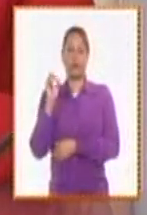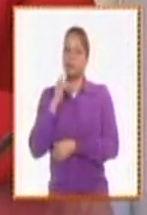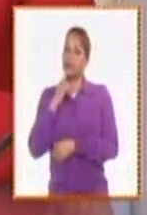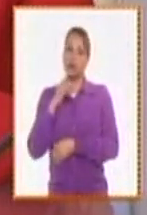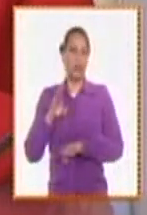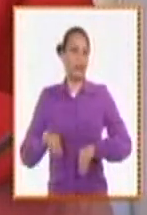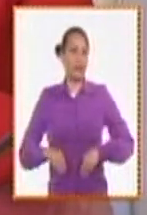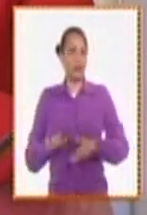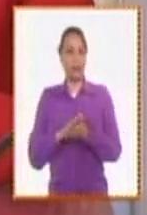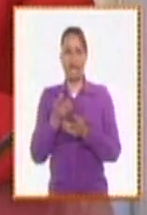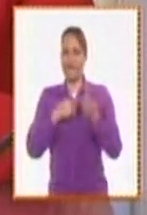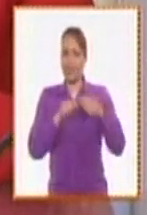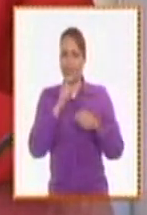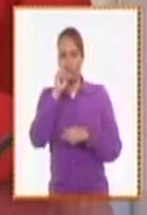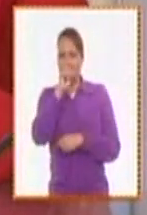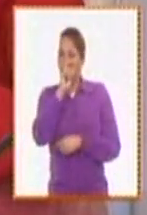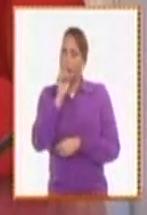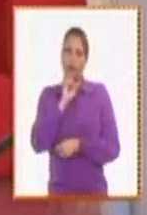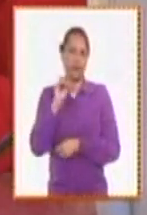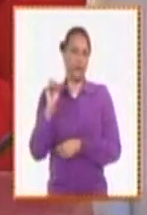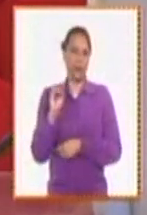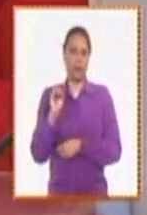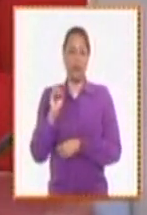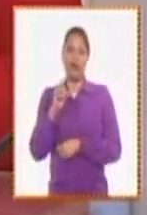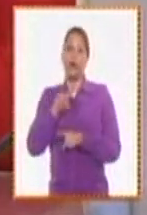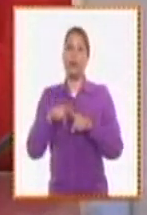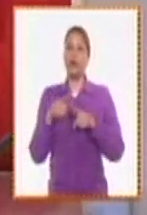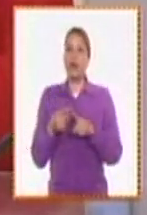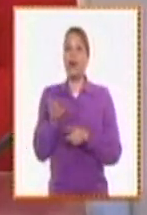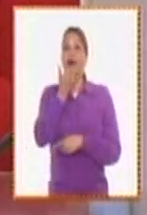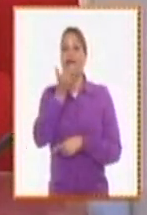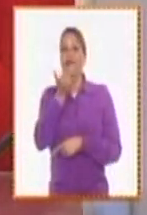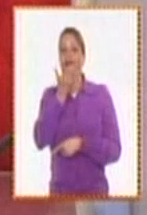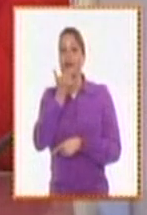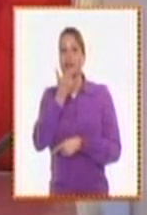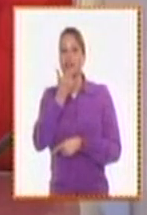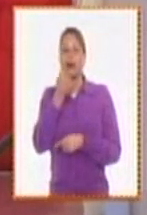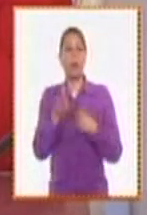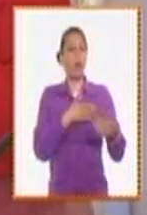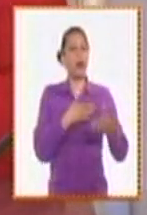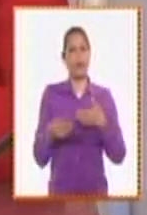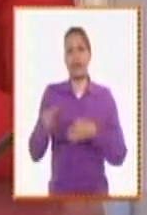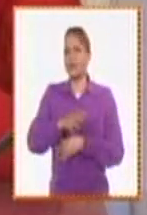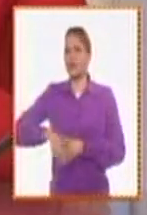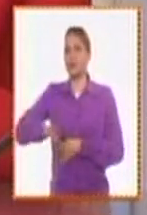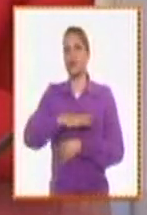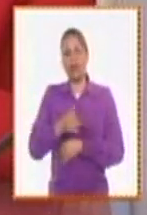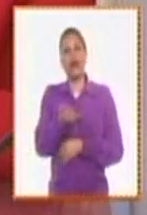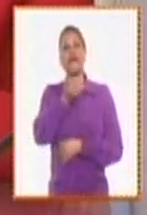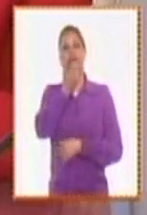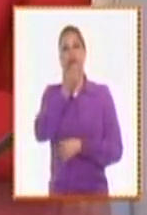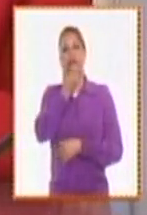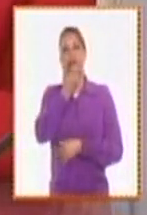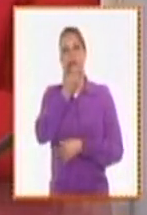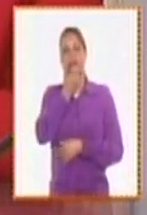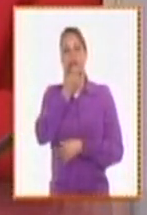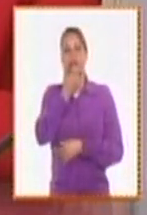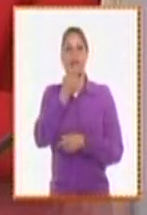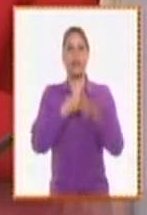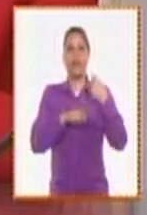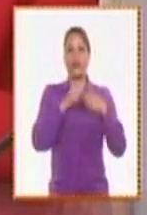precedió, a partir del daño que genera para cualquier sociedad, no solamente para la cubana, para cualquier sociedad, toda la